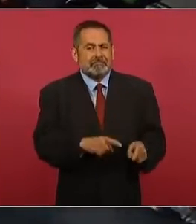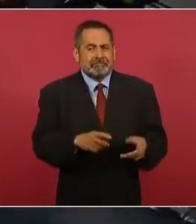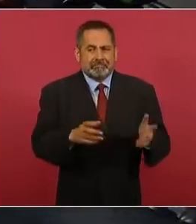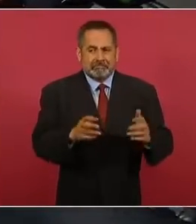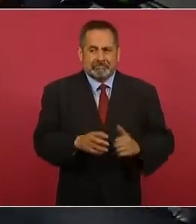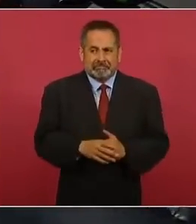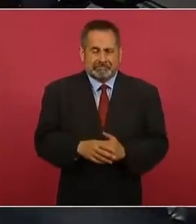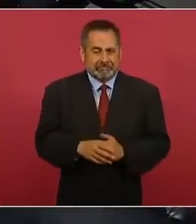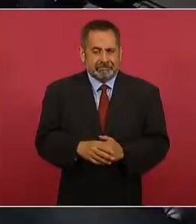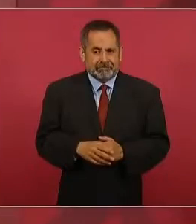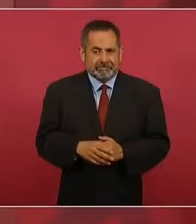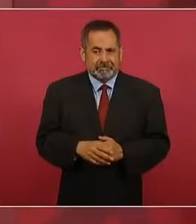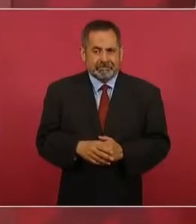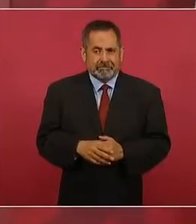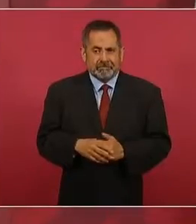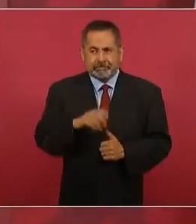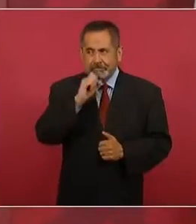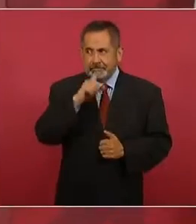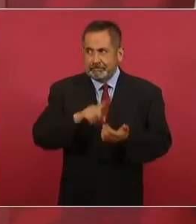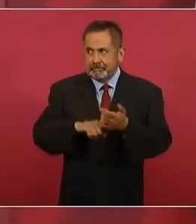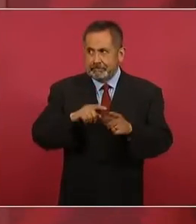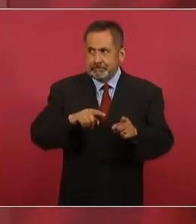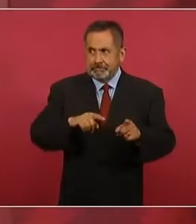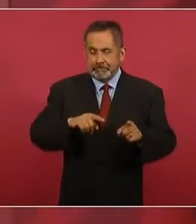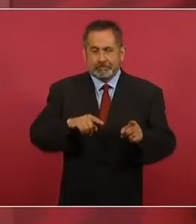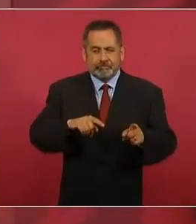Y todavía allá en Coahuila